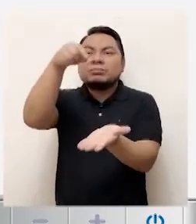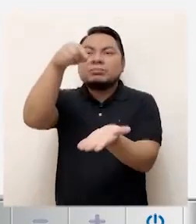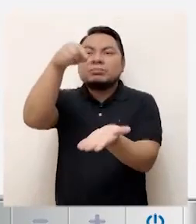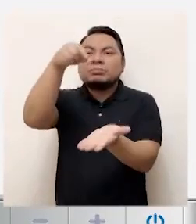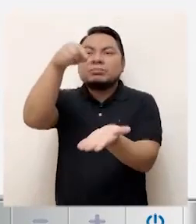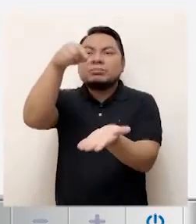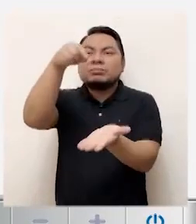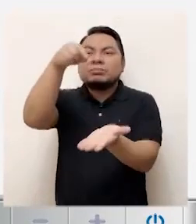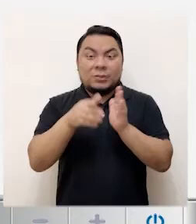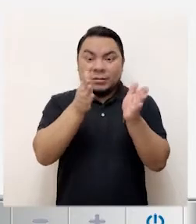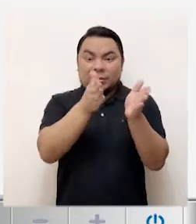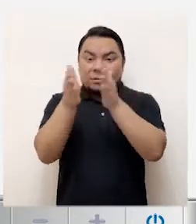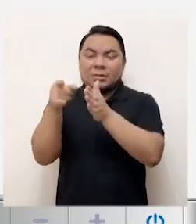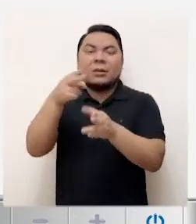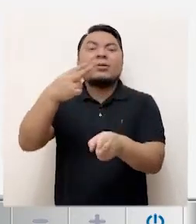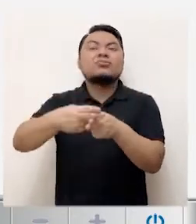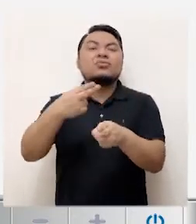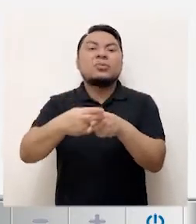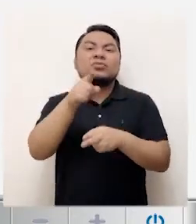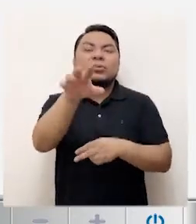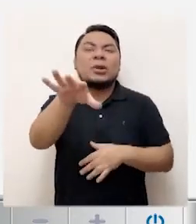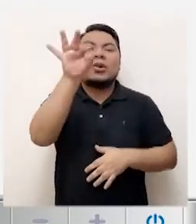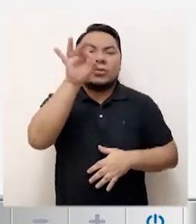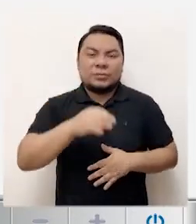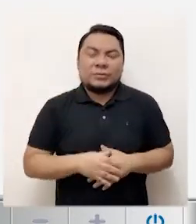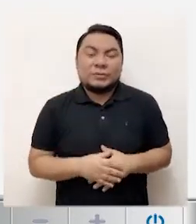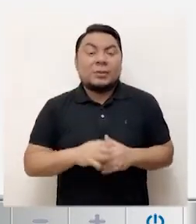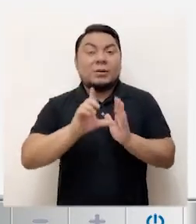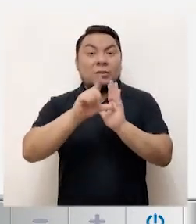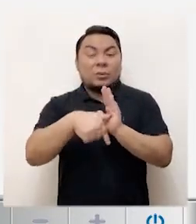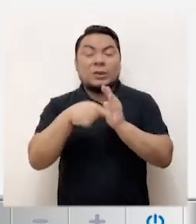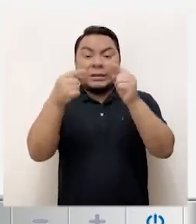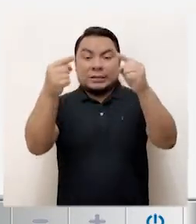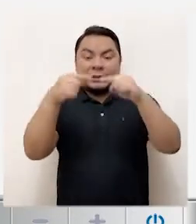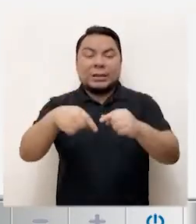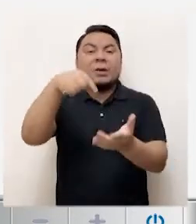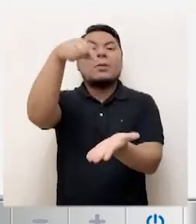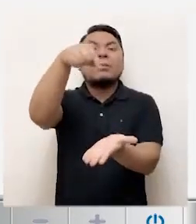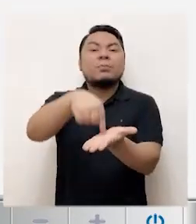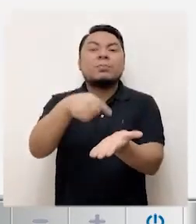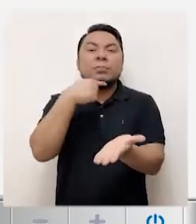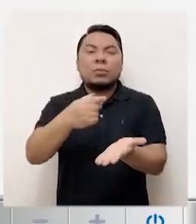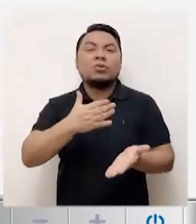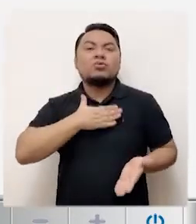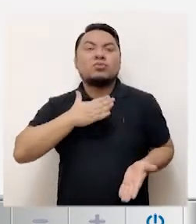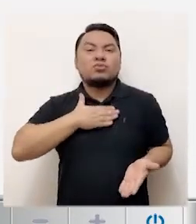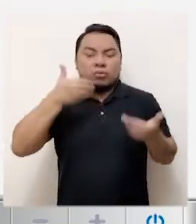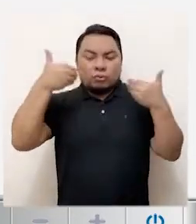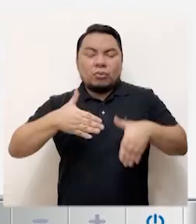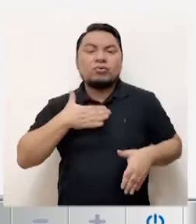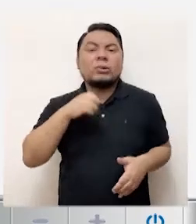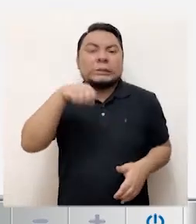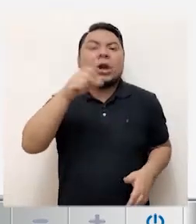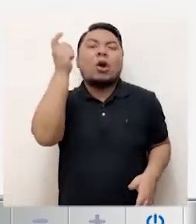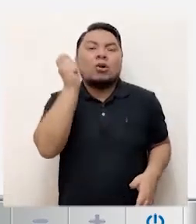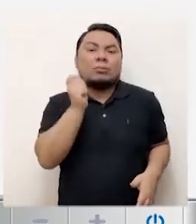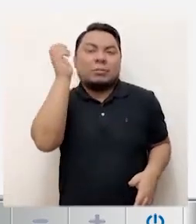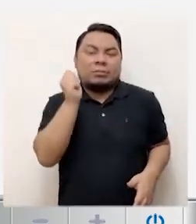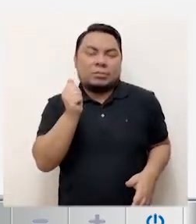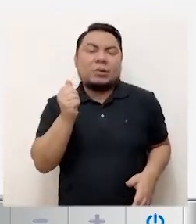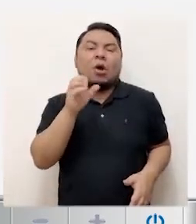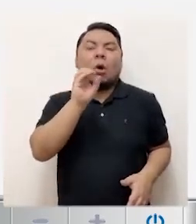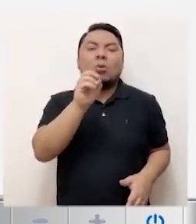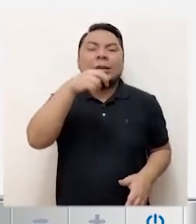Y en la casilla del costado, escriba el nombre que eligió. Luego haga clic sobre el botón Soy pensionista de la ONP.